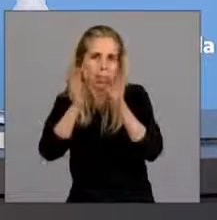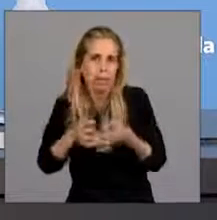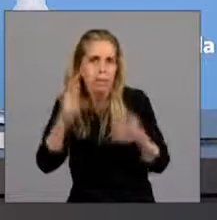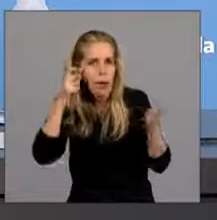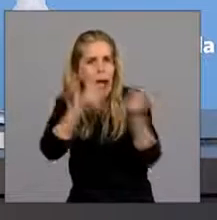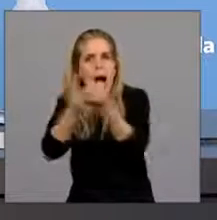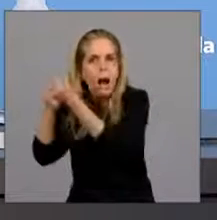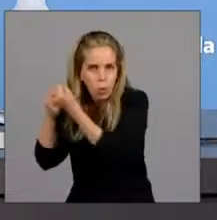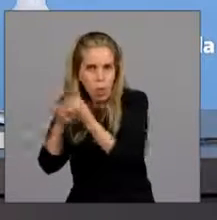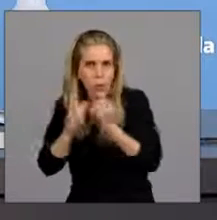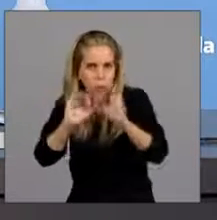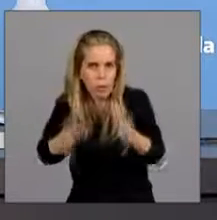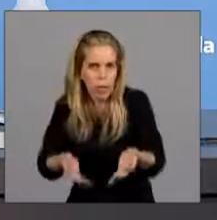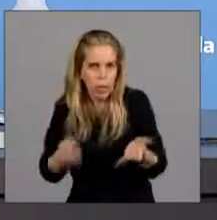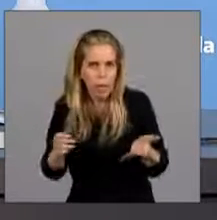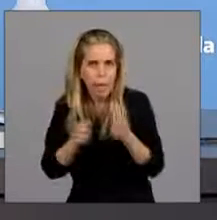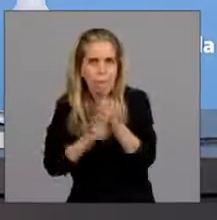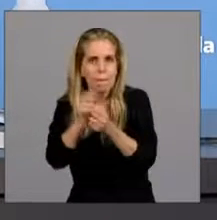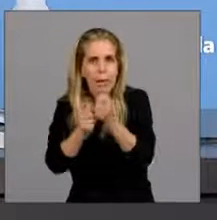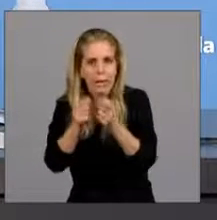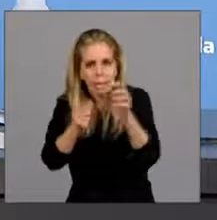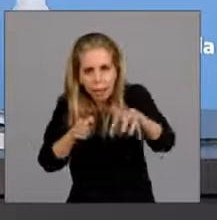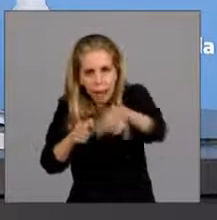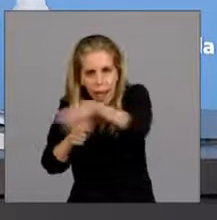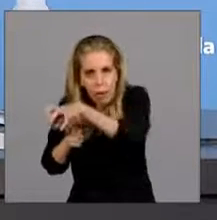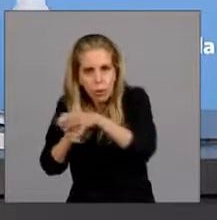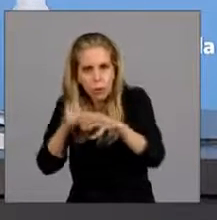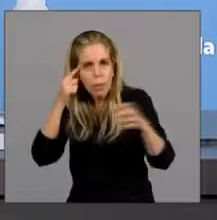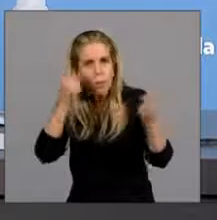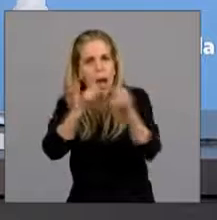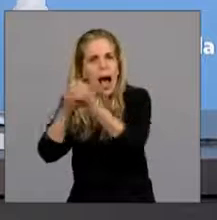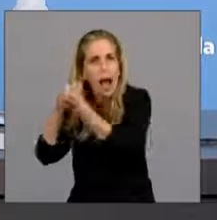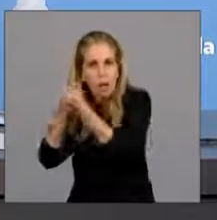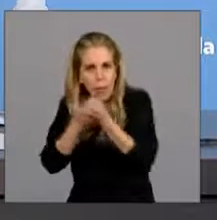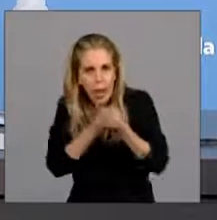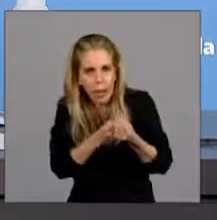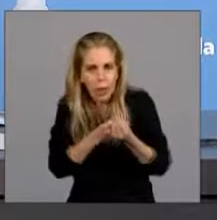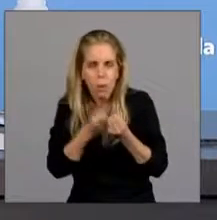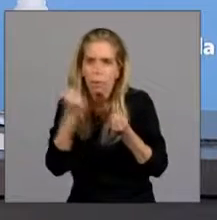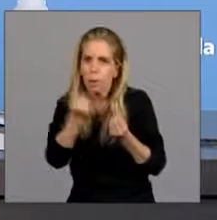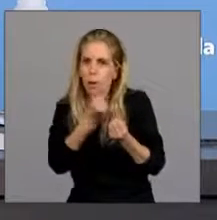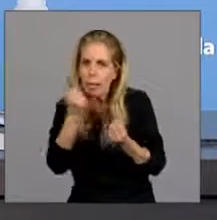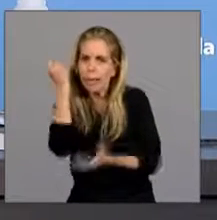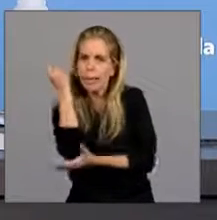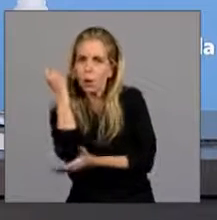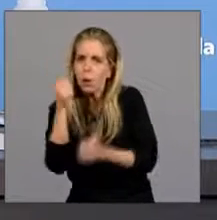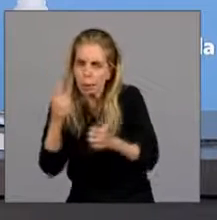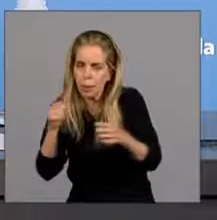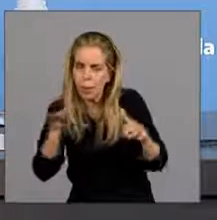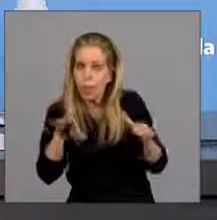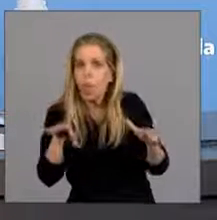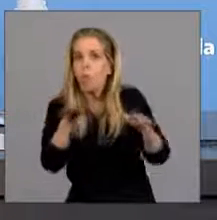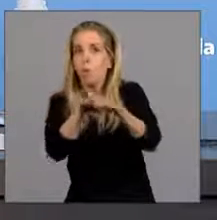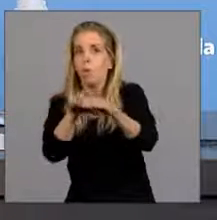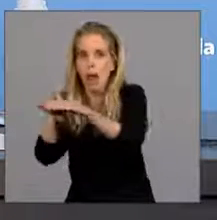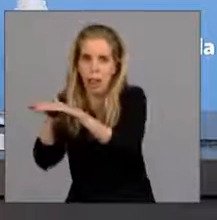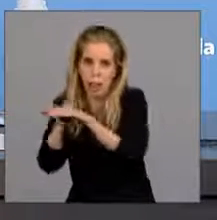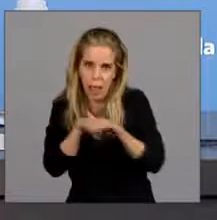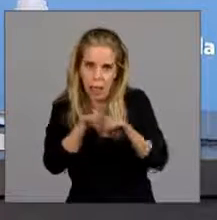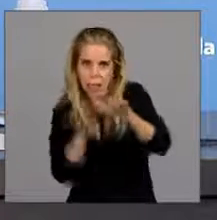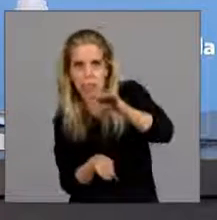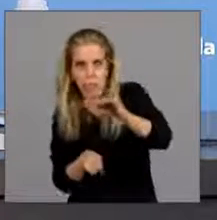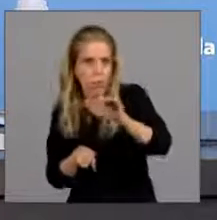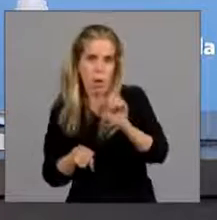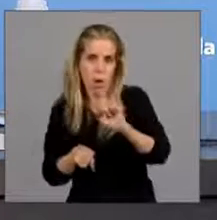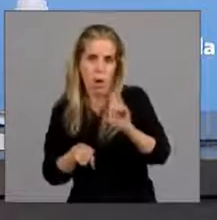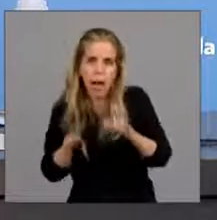acuerdo que un capitalismo que no sea más justo no es un buen capitalismo. Y en todo